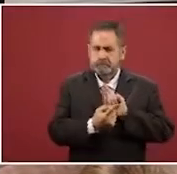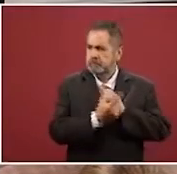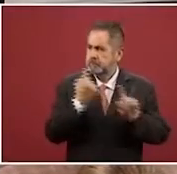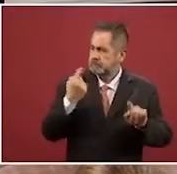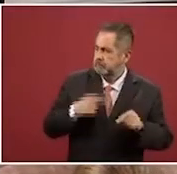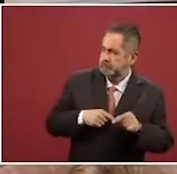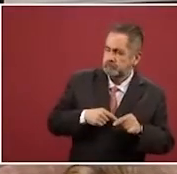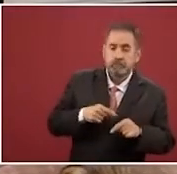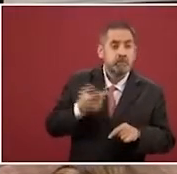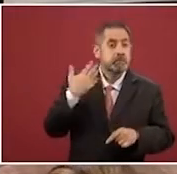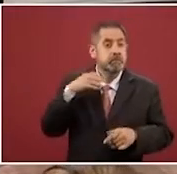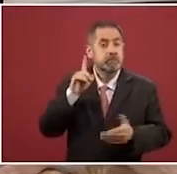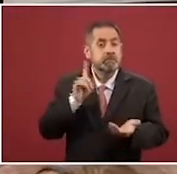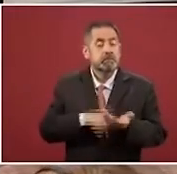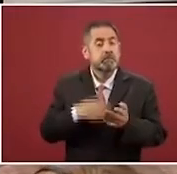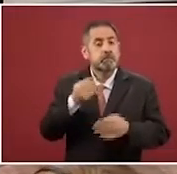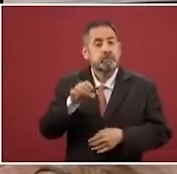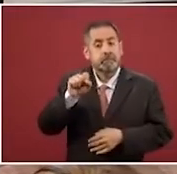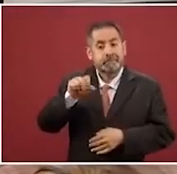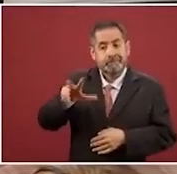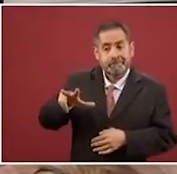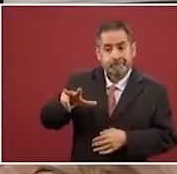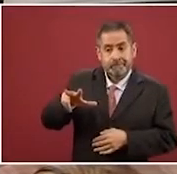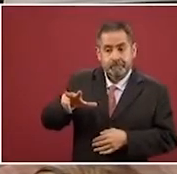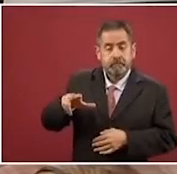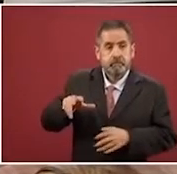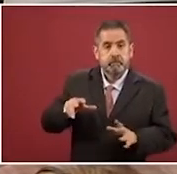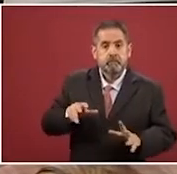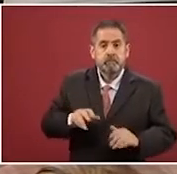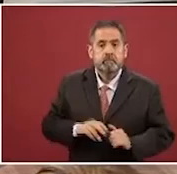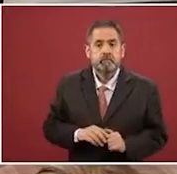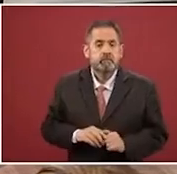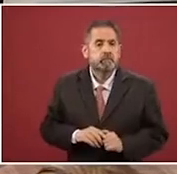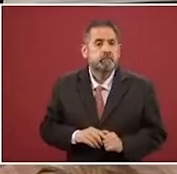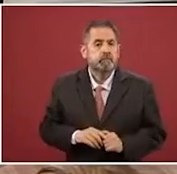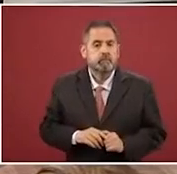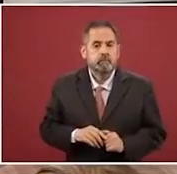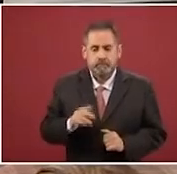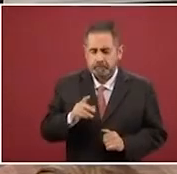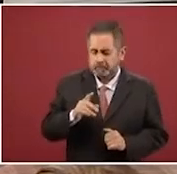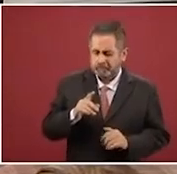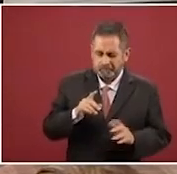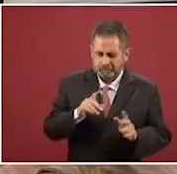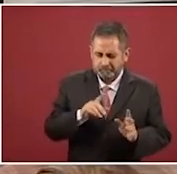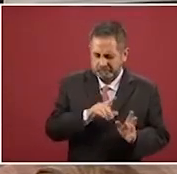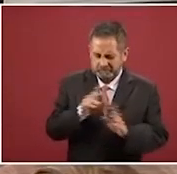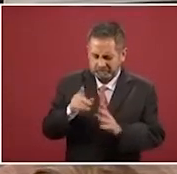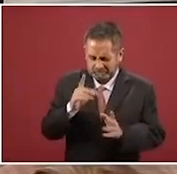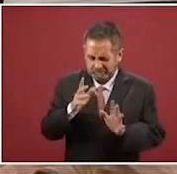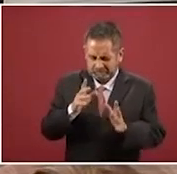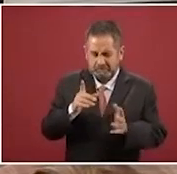en el 68. Esto fue después, esto fue en el 69,